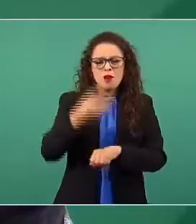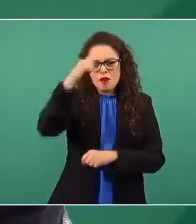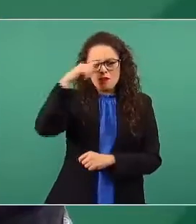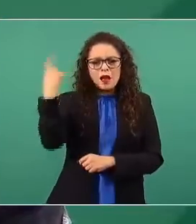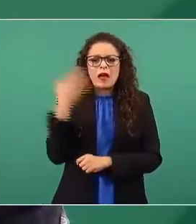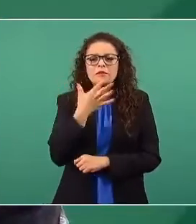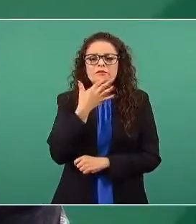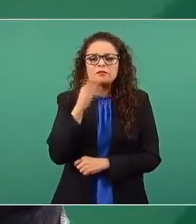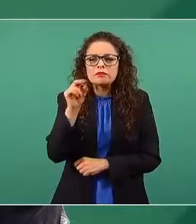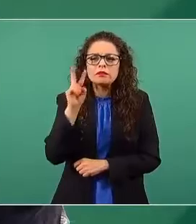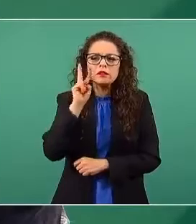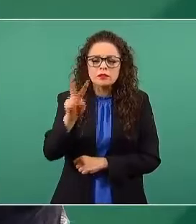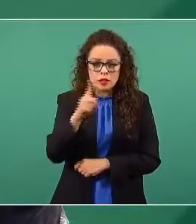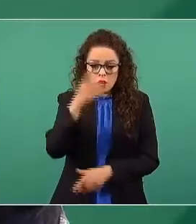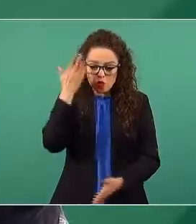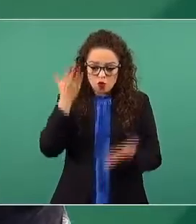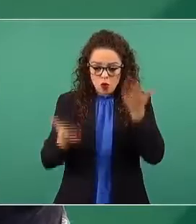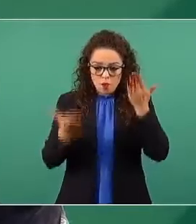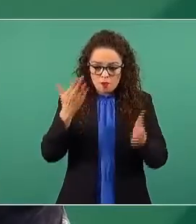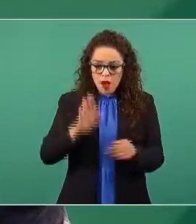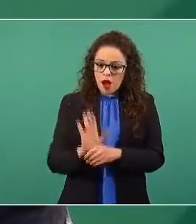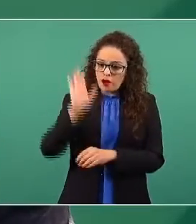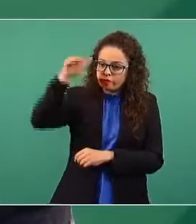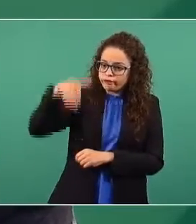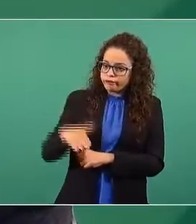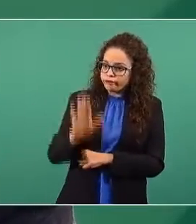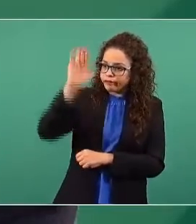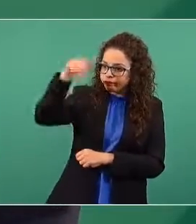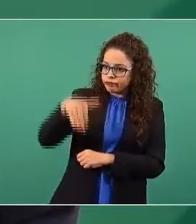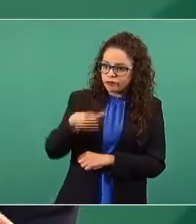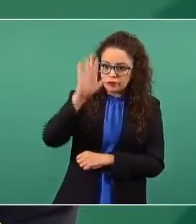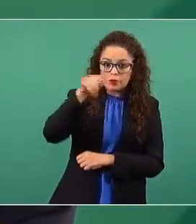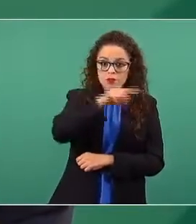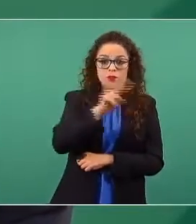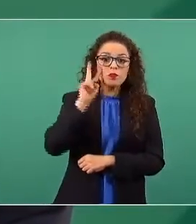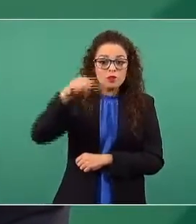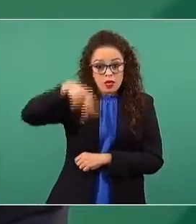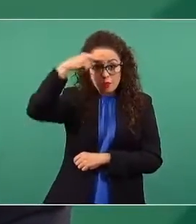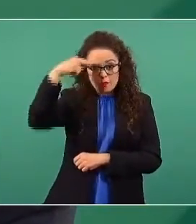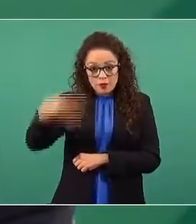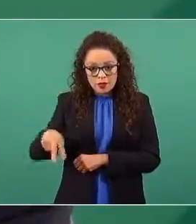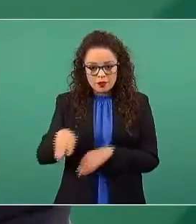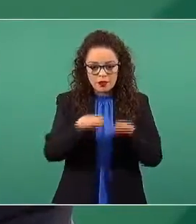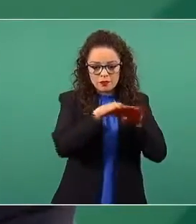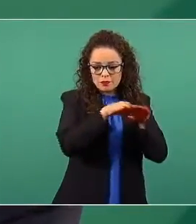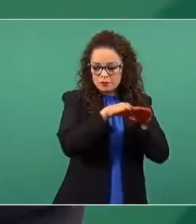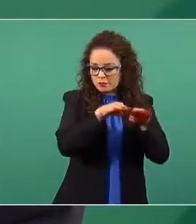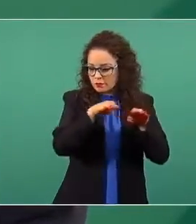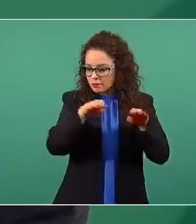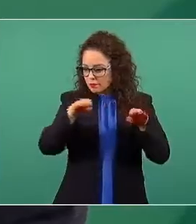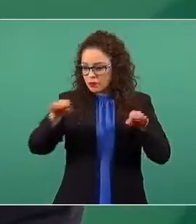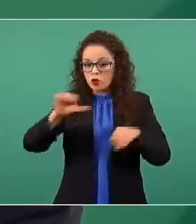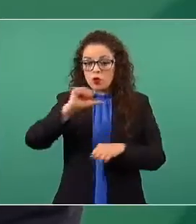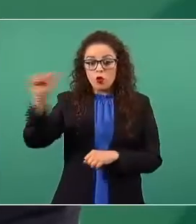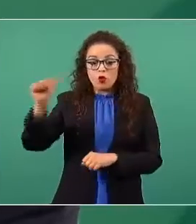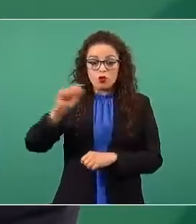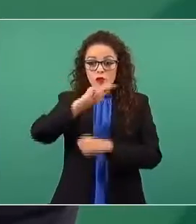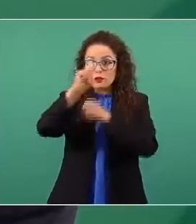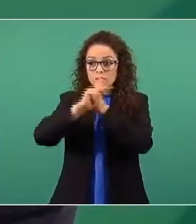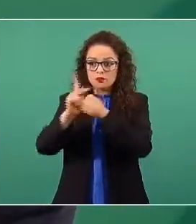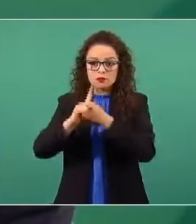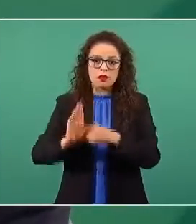compara curvas epidémicas de los países, va a ver que la de México es plana y la de otros países ha sido